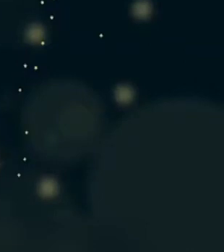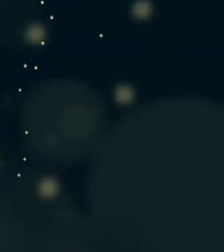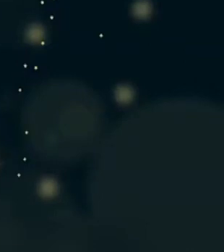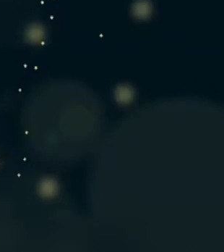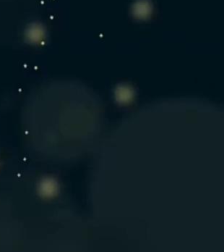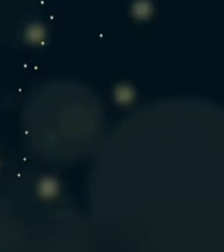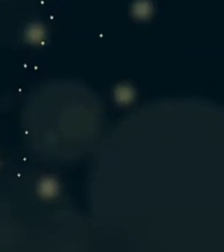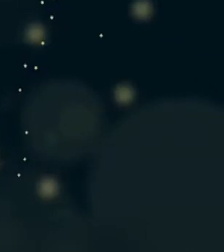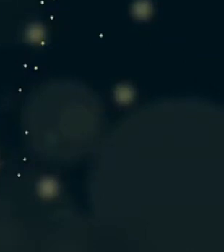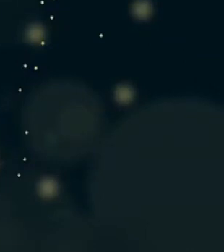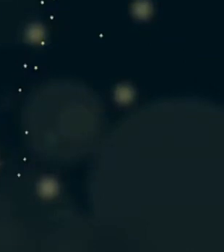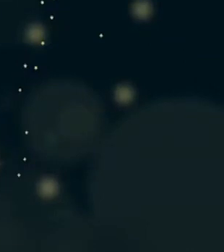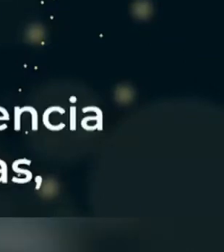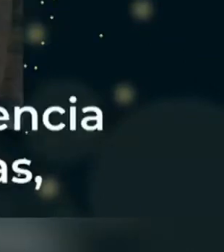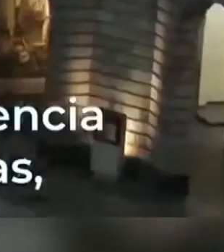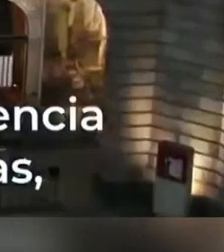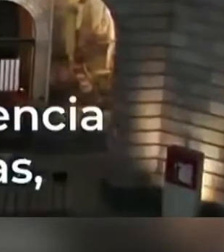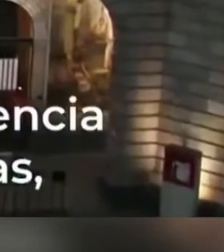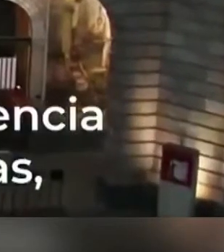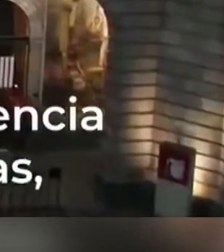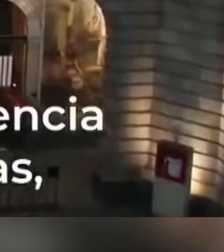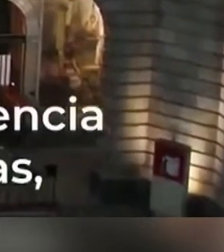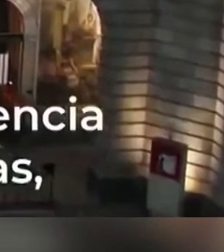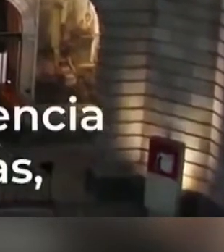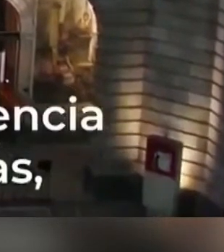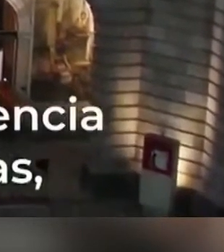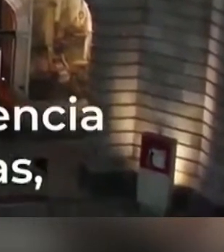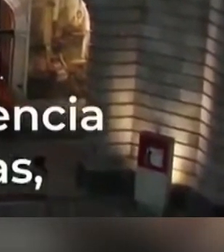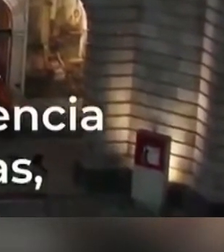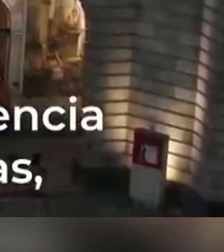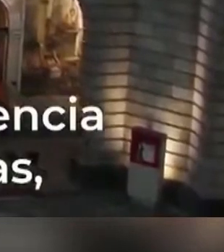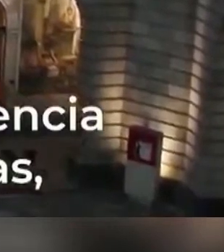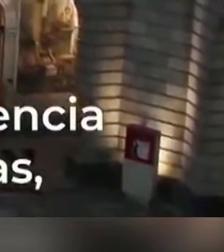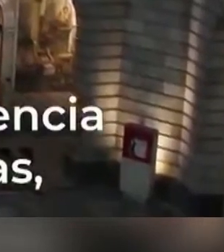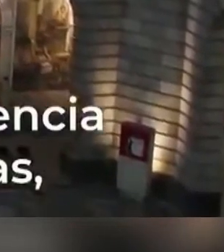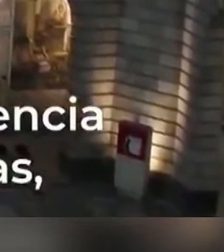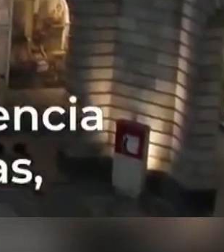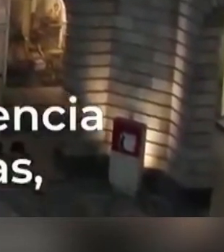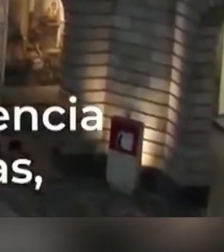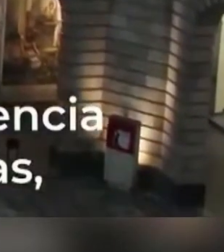su presentación de la iniciativa. Es necesario